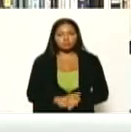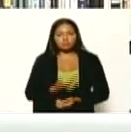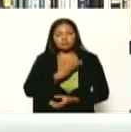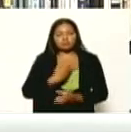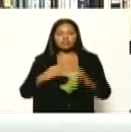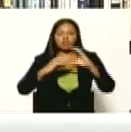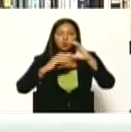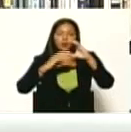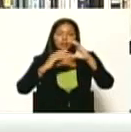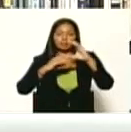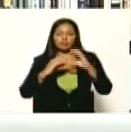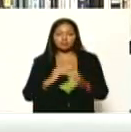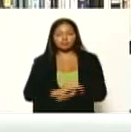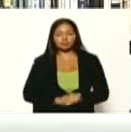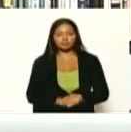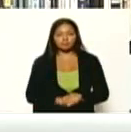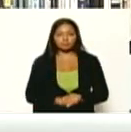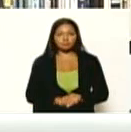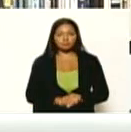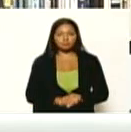CONATEL.